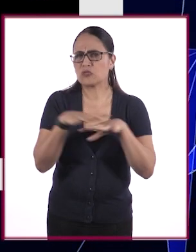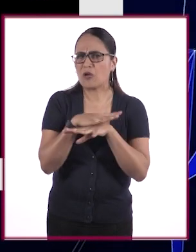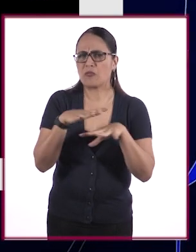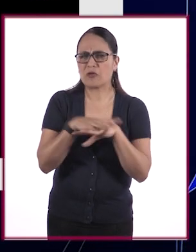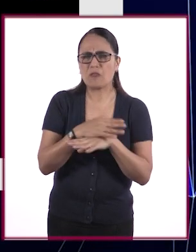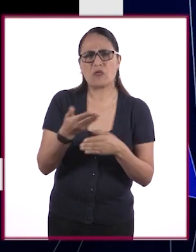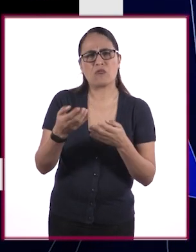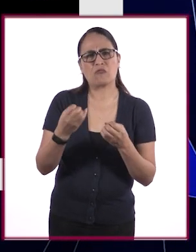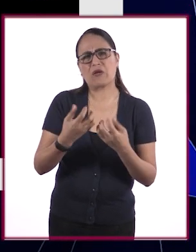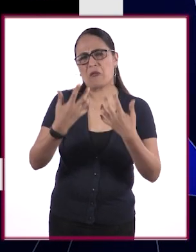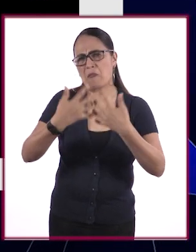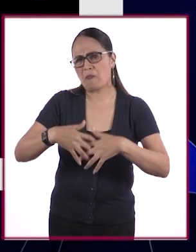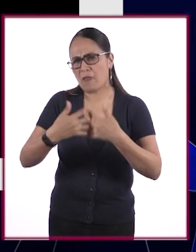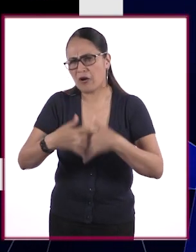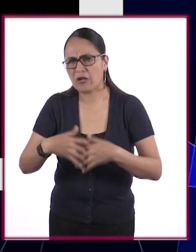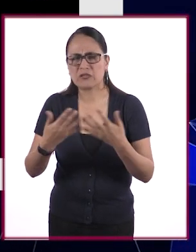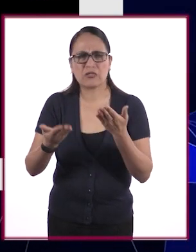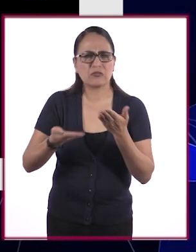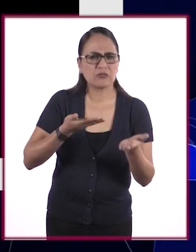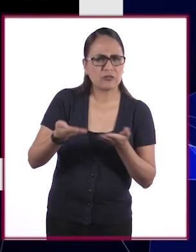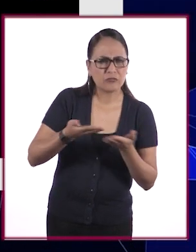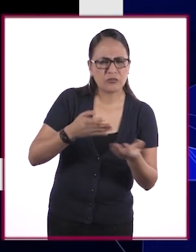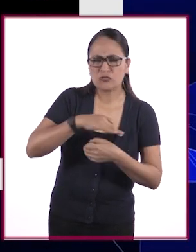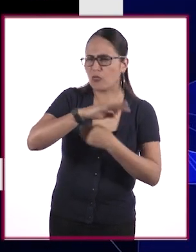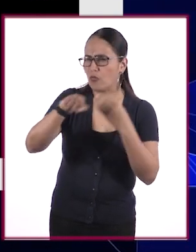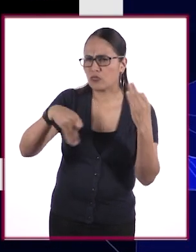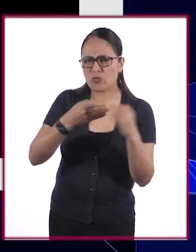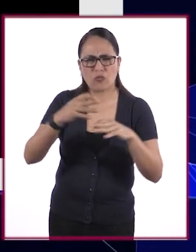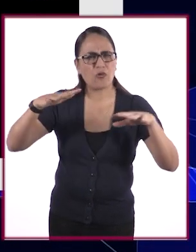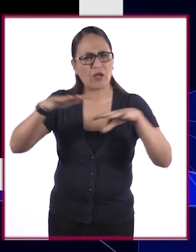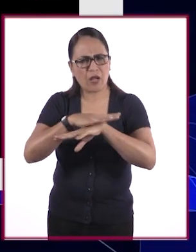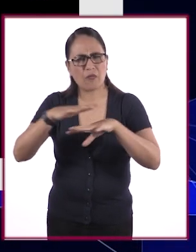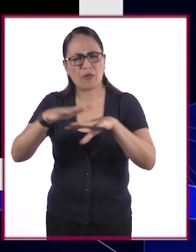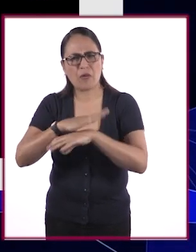los servicios, todo el mundo ha sido modificado